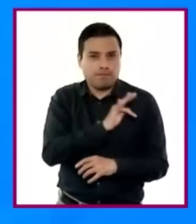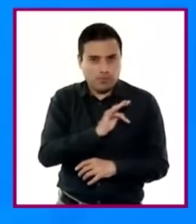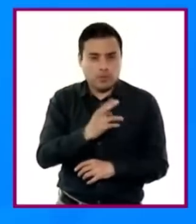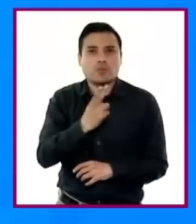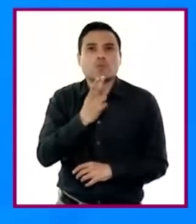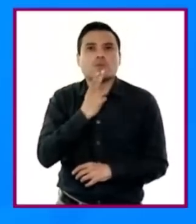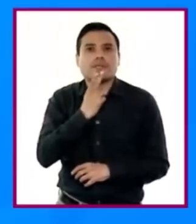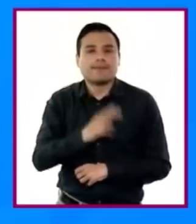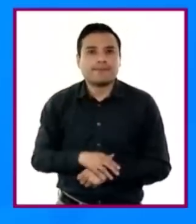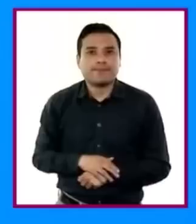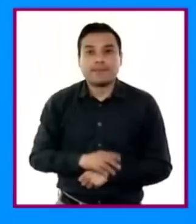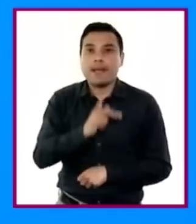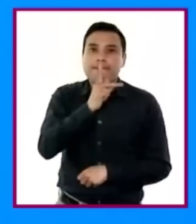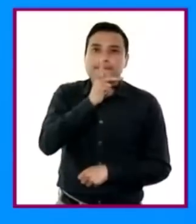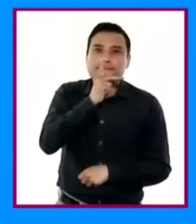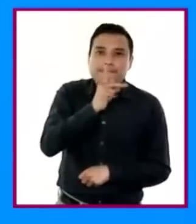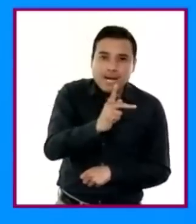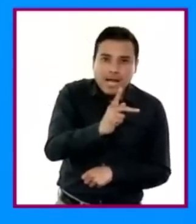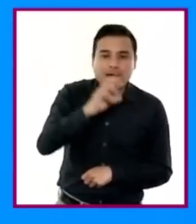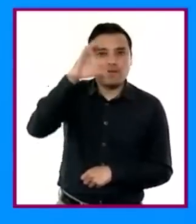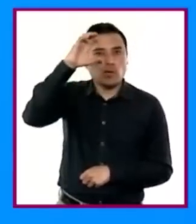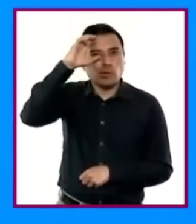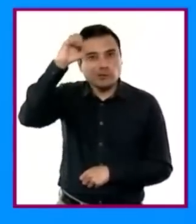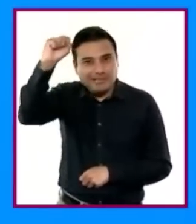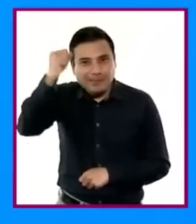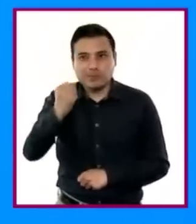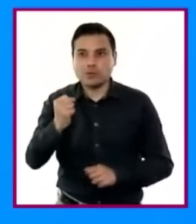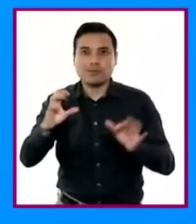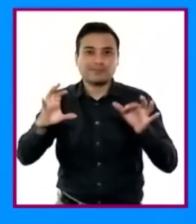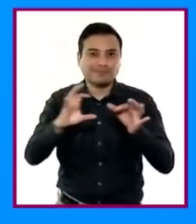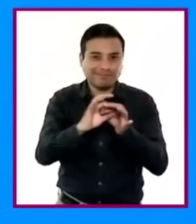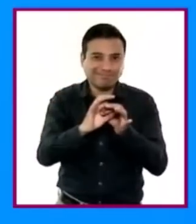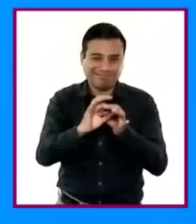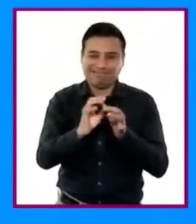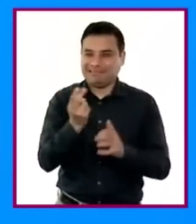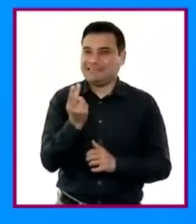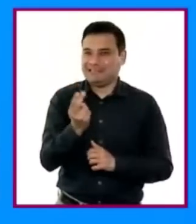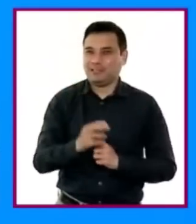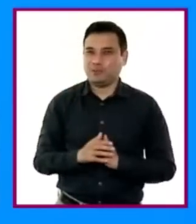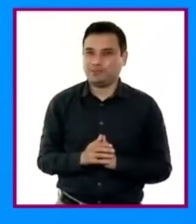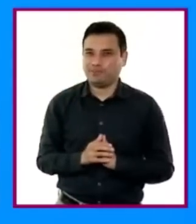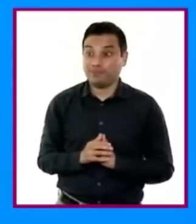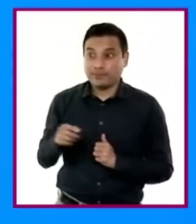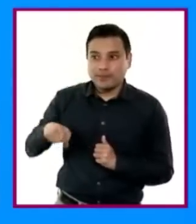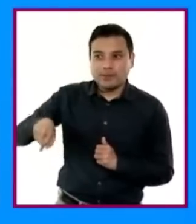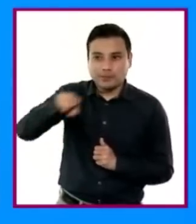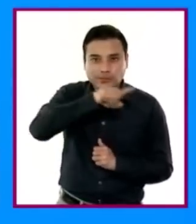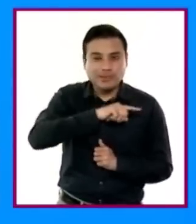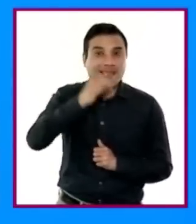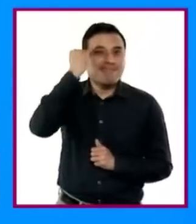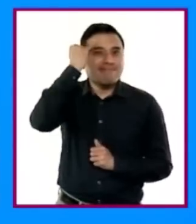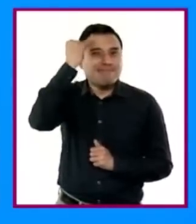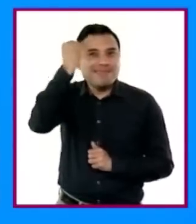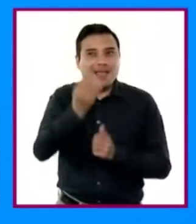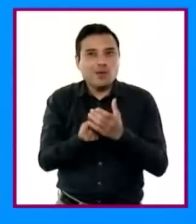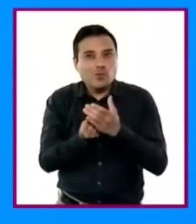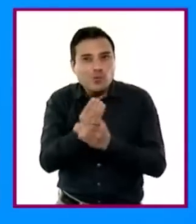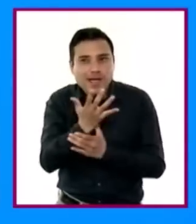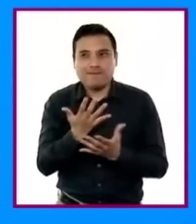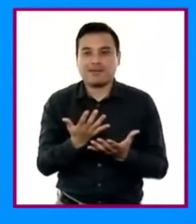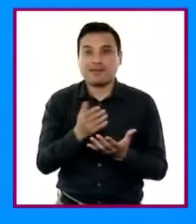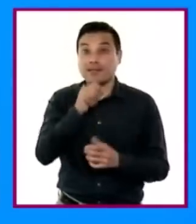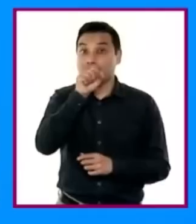conceptos busquen soluciones originales usen un lenguaje cada mes